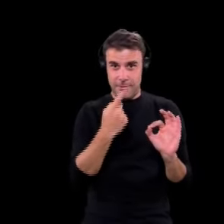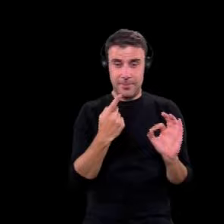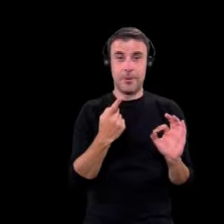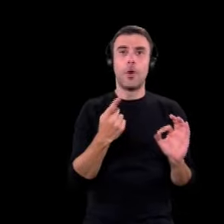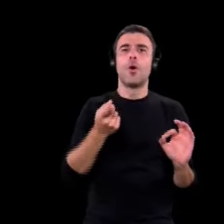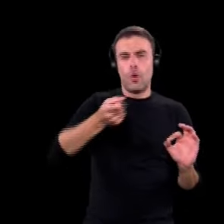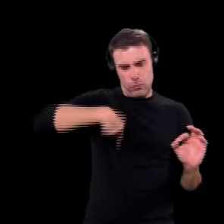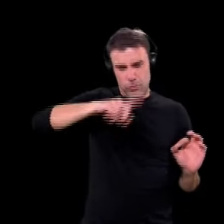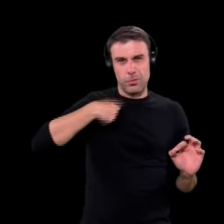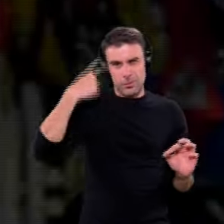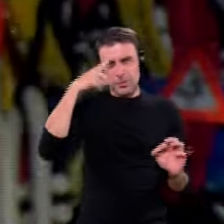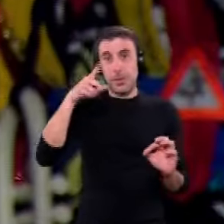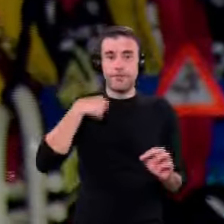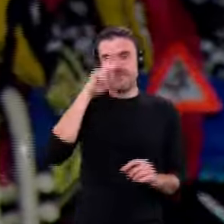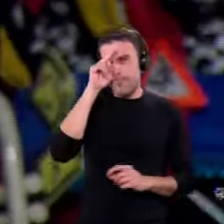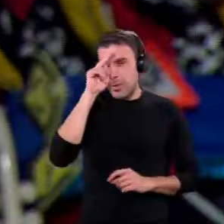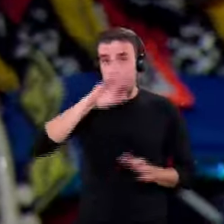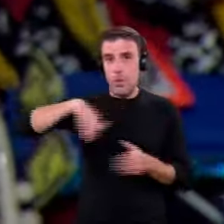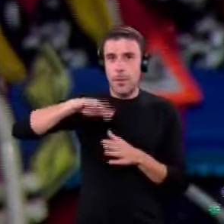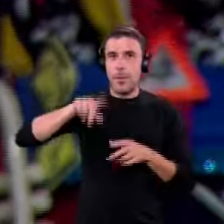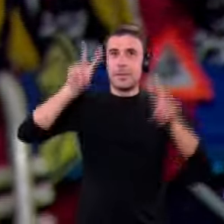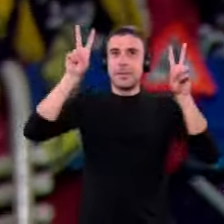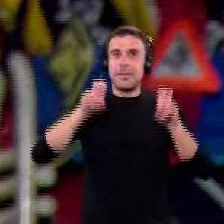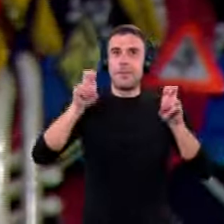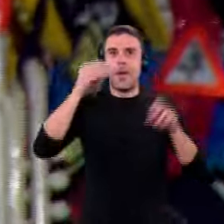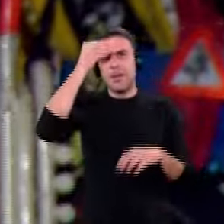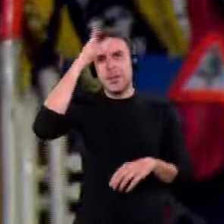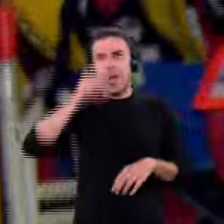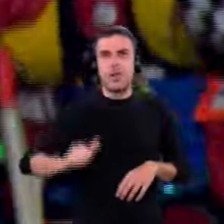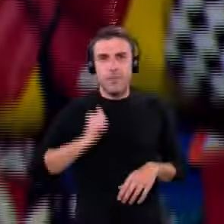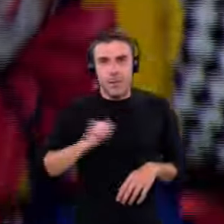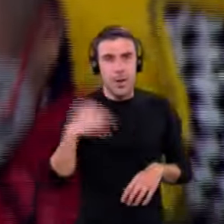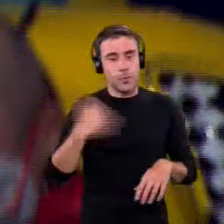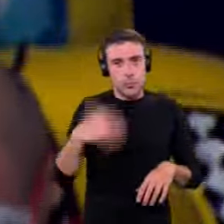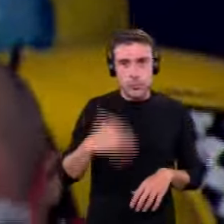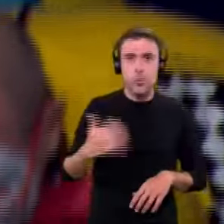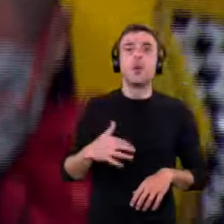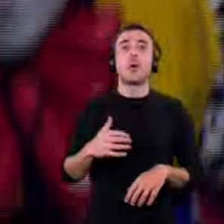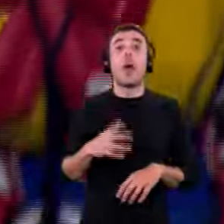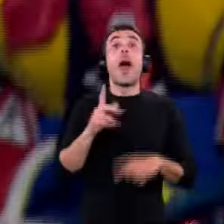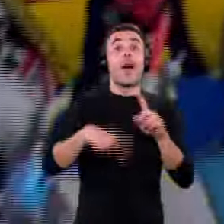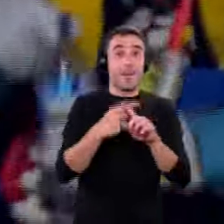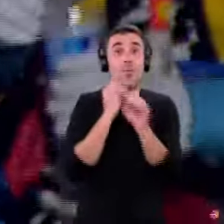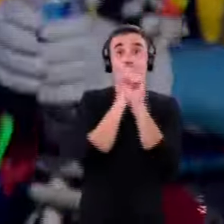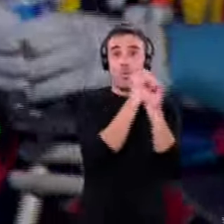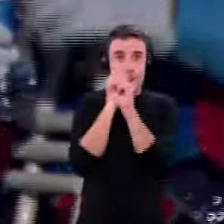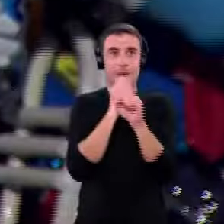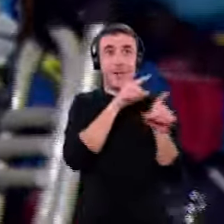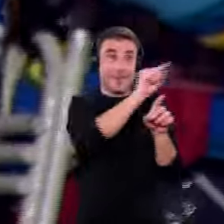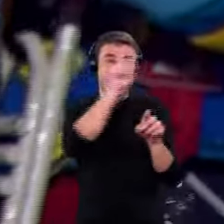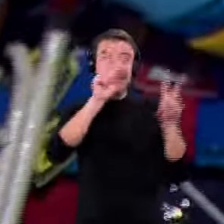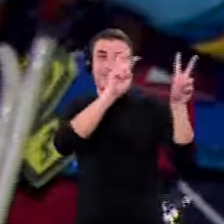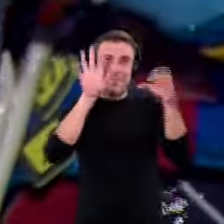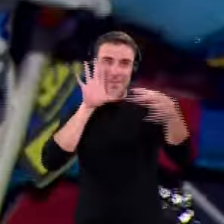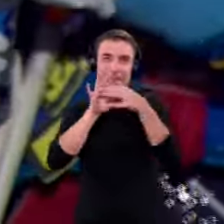nosotros sabemos que andamos preocupados últimamente con esto de la inteligencia artificial, De hecho, muchas murgas vamos a cantar a esto de la inteligencia